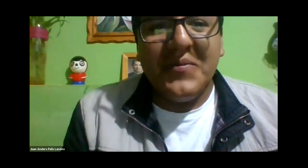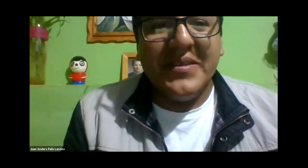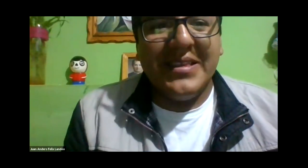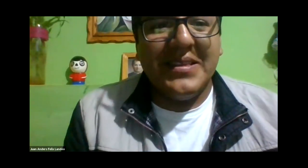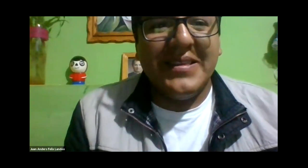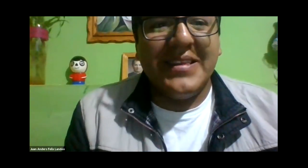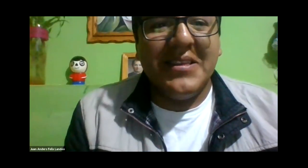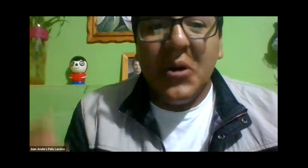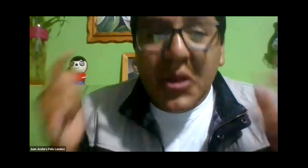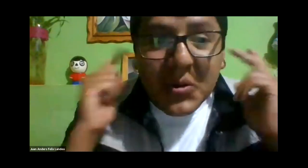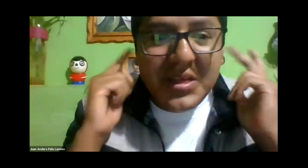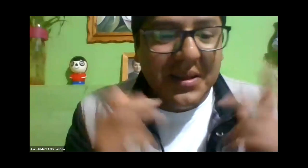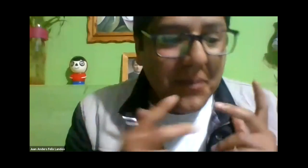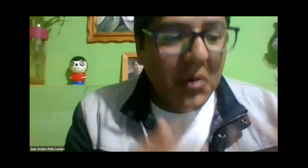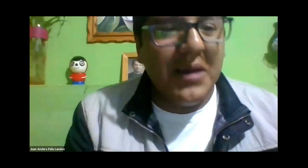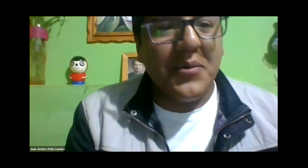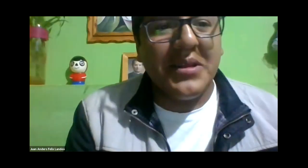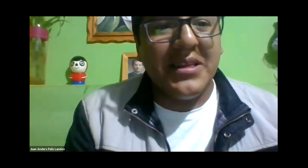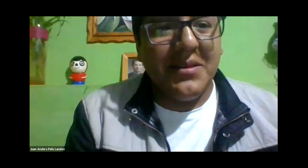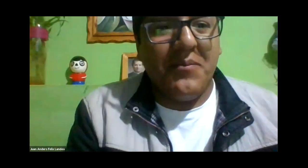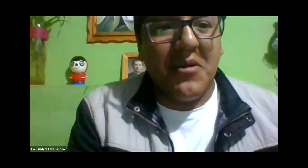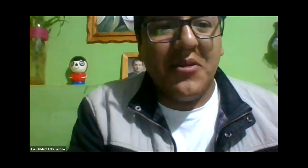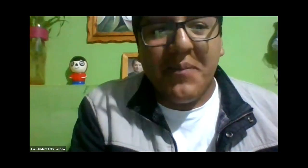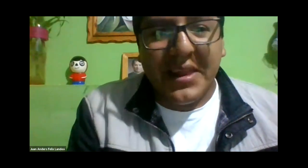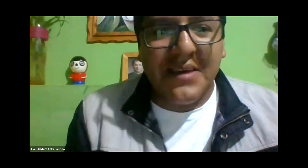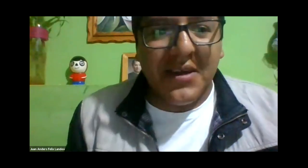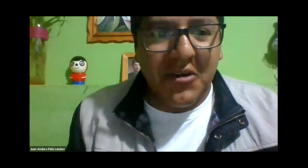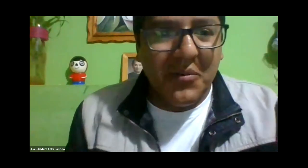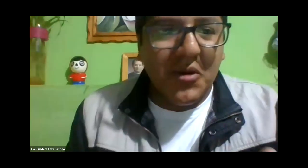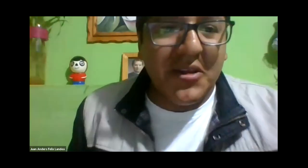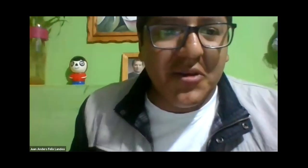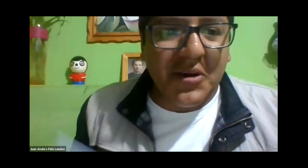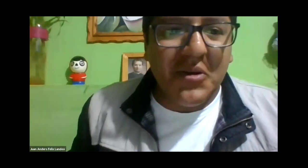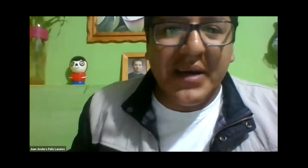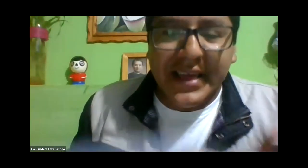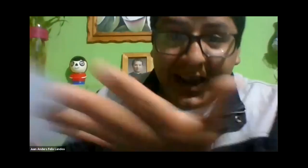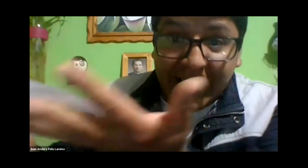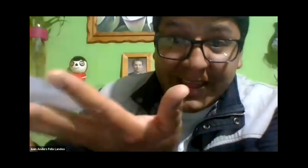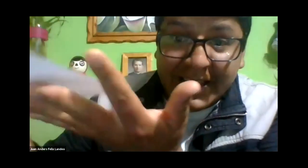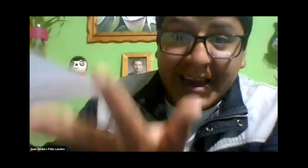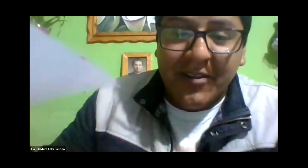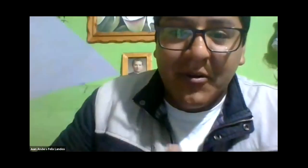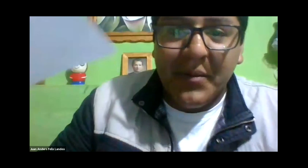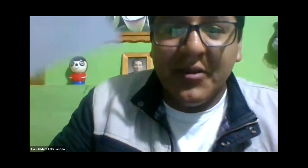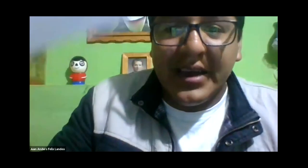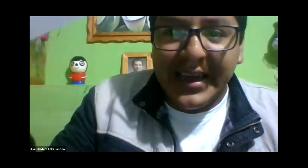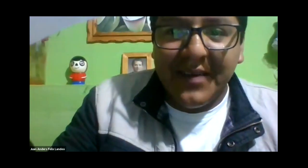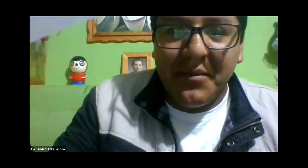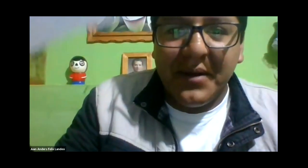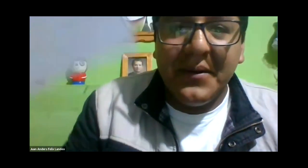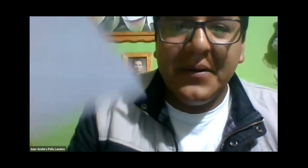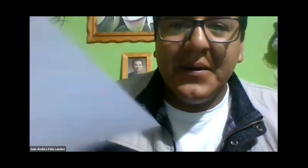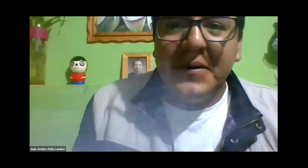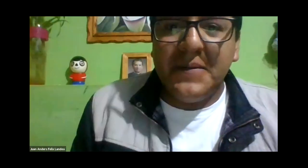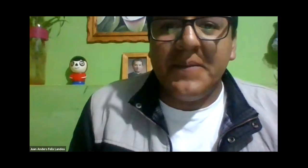usuario no escucha tampoco al otro por lo menos perciben los movimientos que uno va a hacer al entregarle el documento que ya está